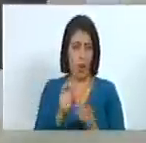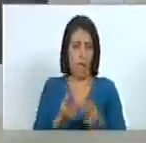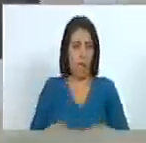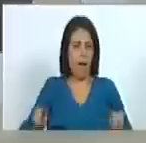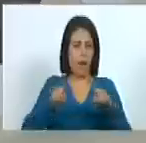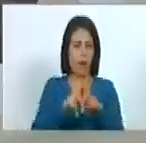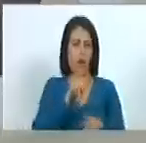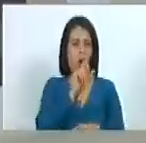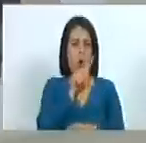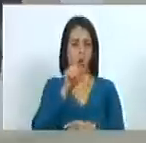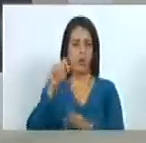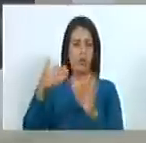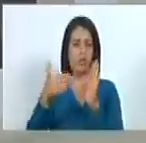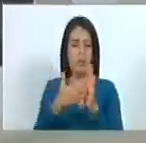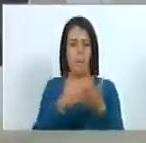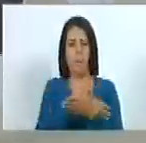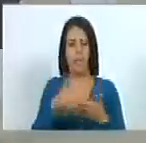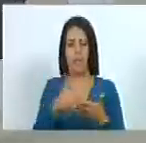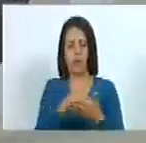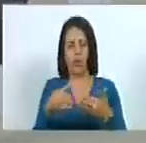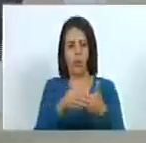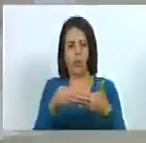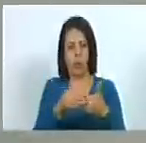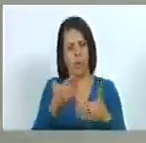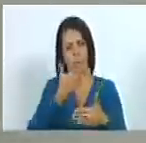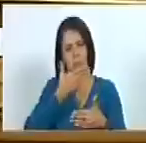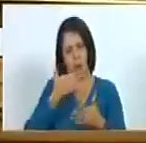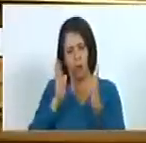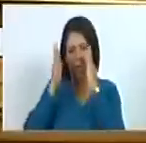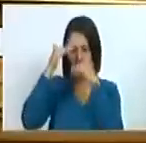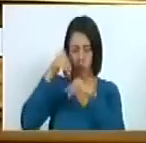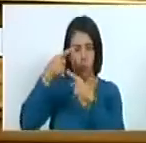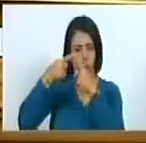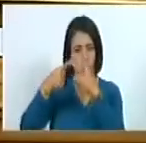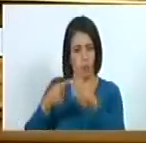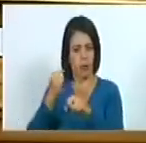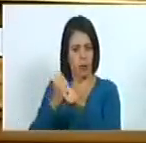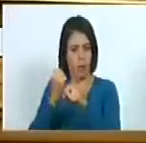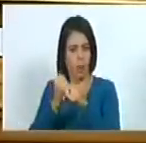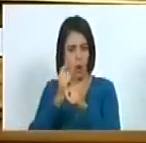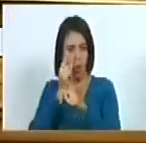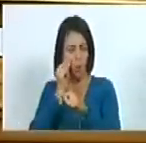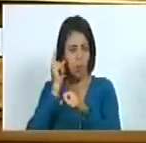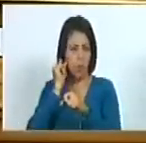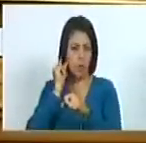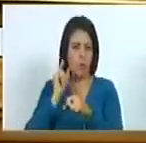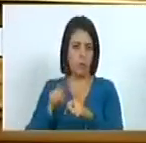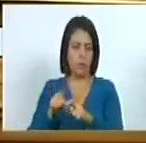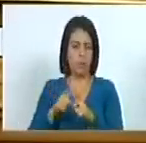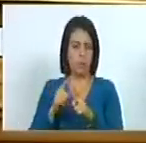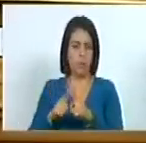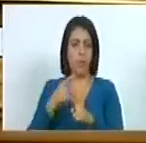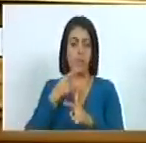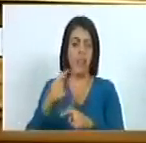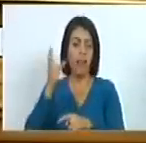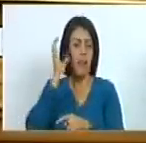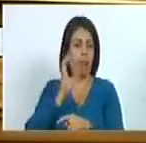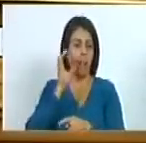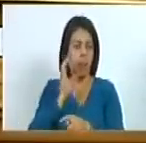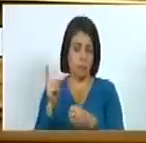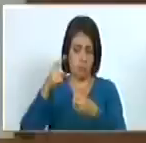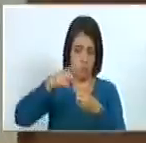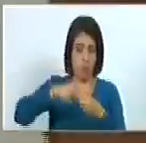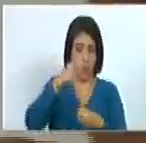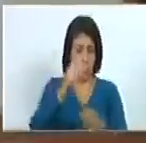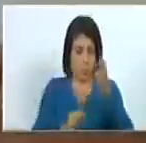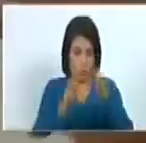dólares, nosotros sí pudiéramos atender mejor aún las condiciones de nuestras trabajadoras y de nuestros trabajadores. Dile, Capriles, esta milita en tu partido, dale